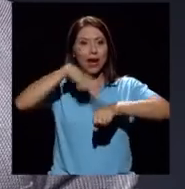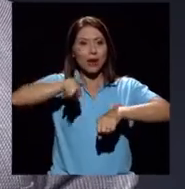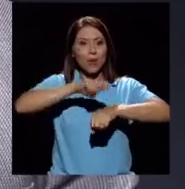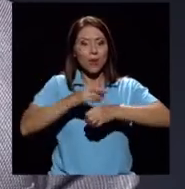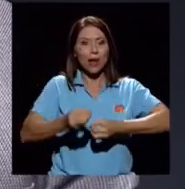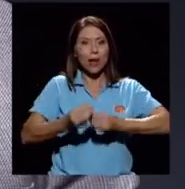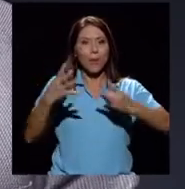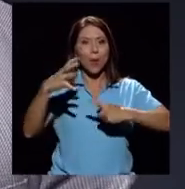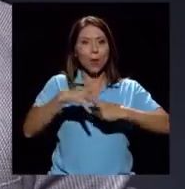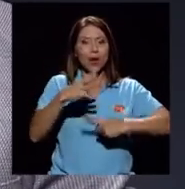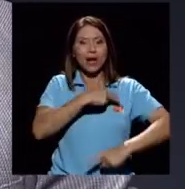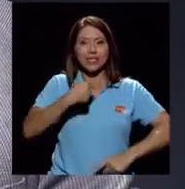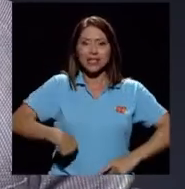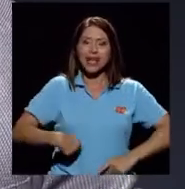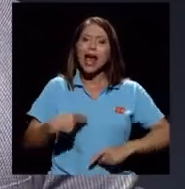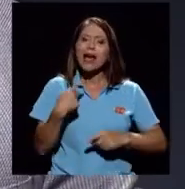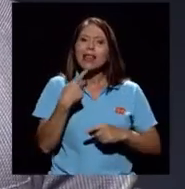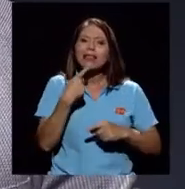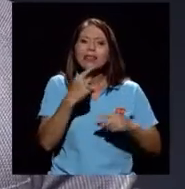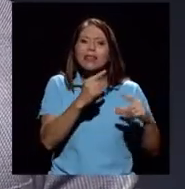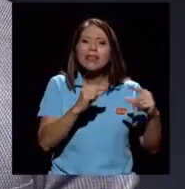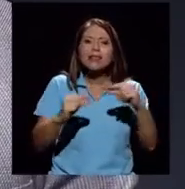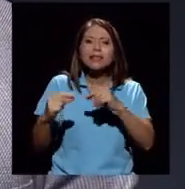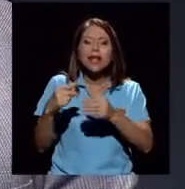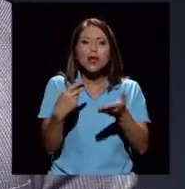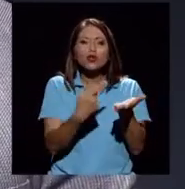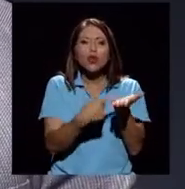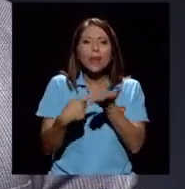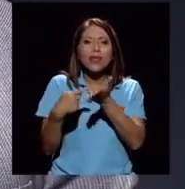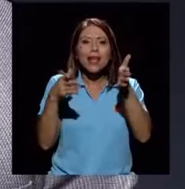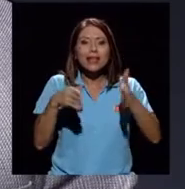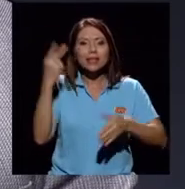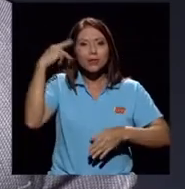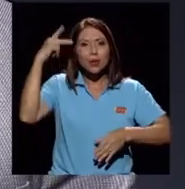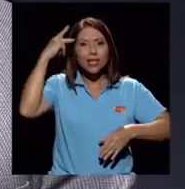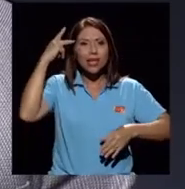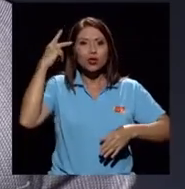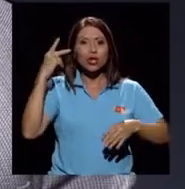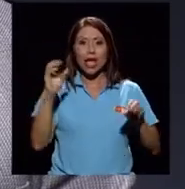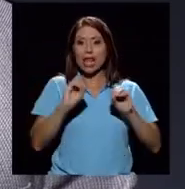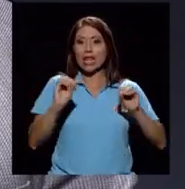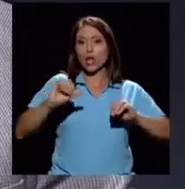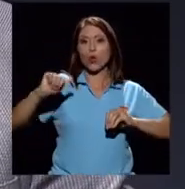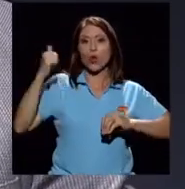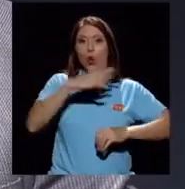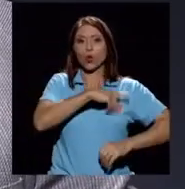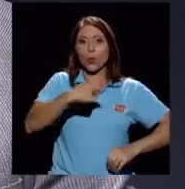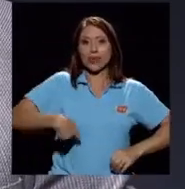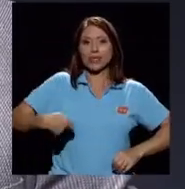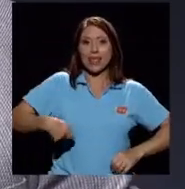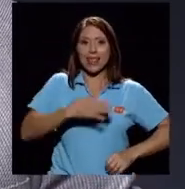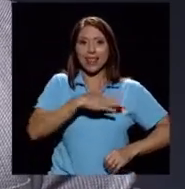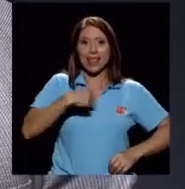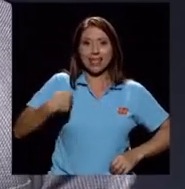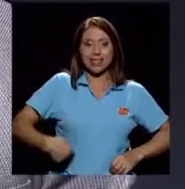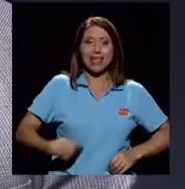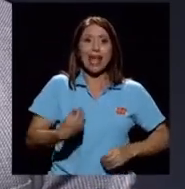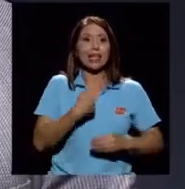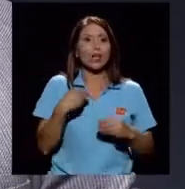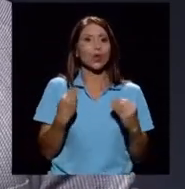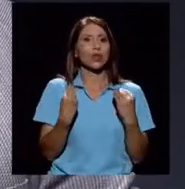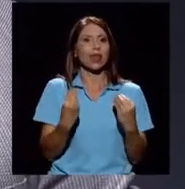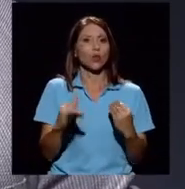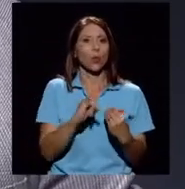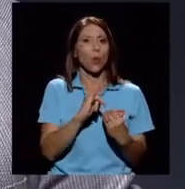dicen los comentaristas políticos que ninguno de sus predecesores ha tenido tanto poder y hay que